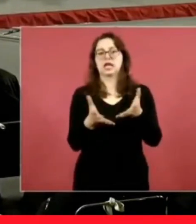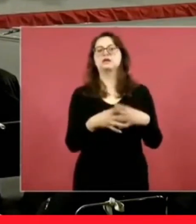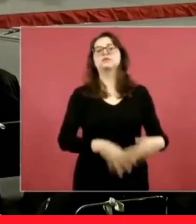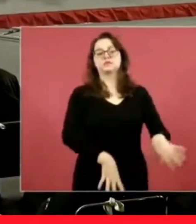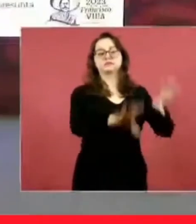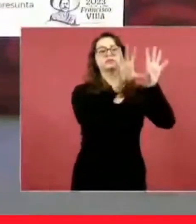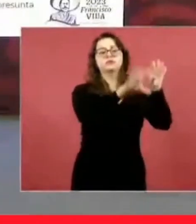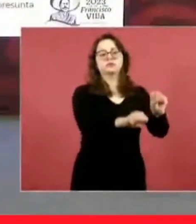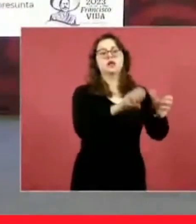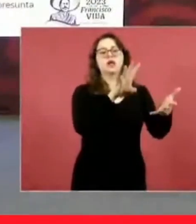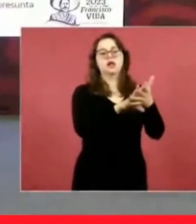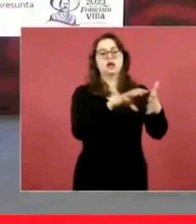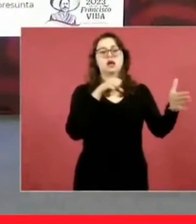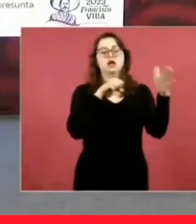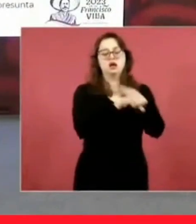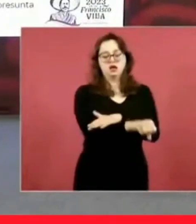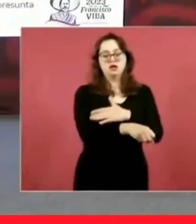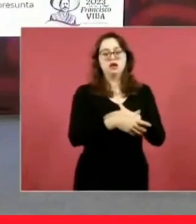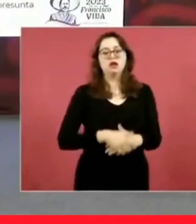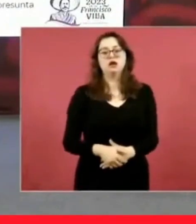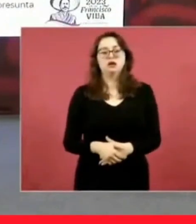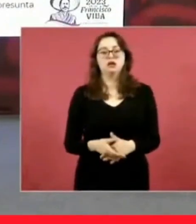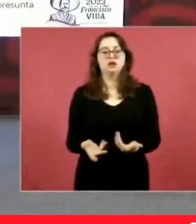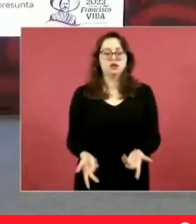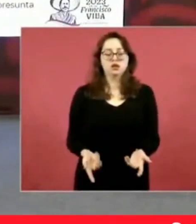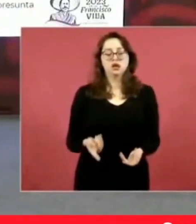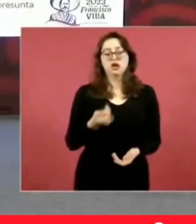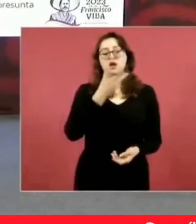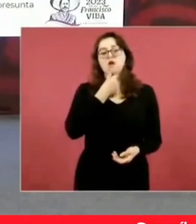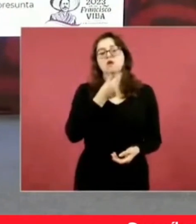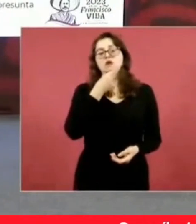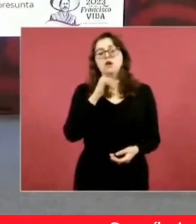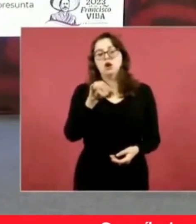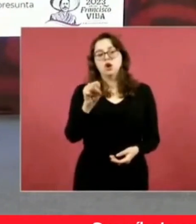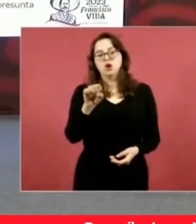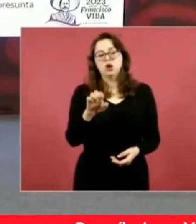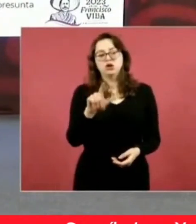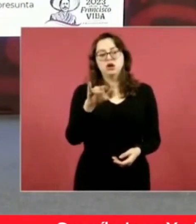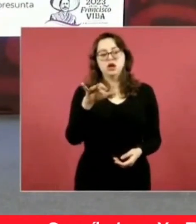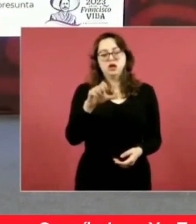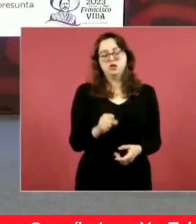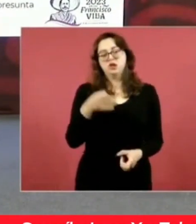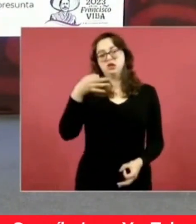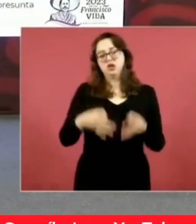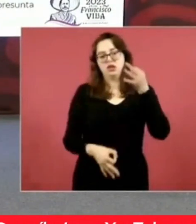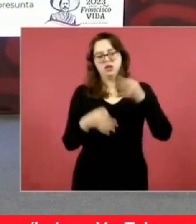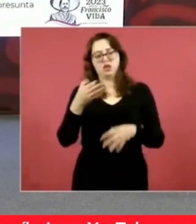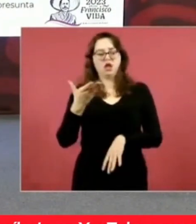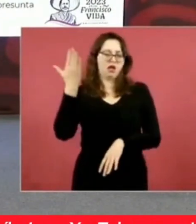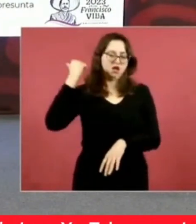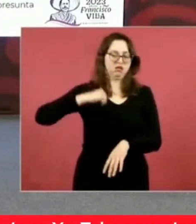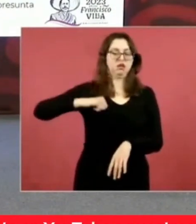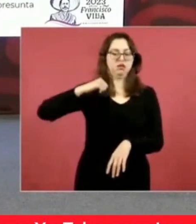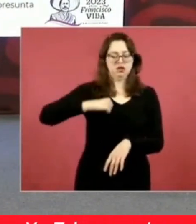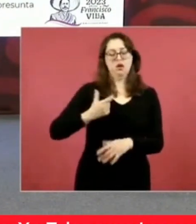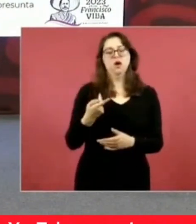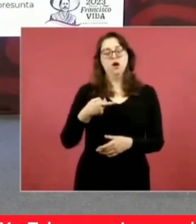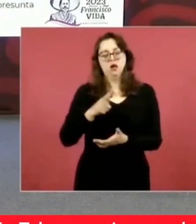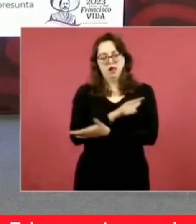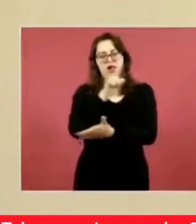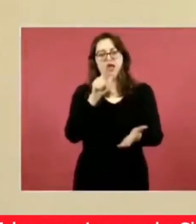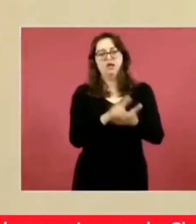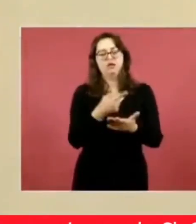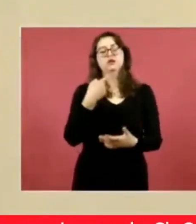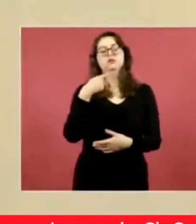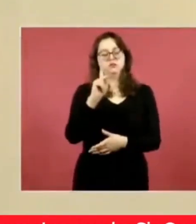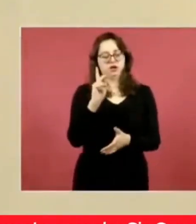aplicó el anterior sistema de Justicia penal eh a José Luis n por su probable responsabilidad en los delitos